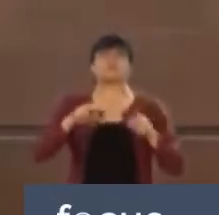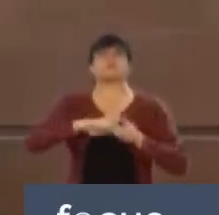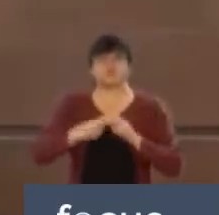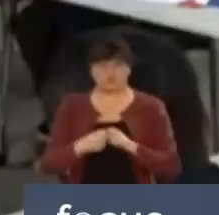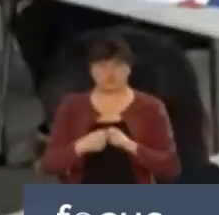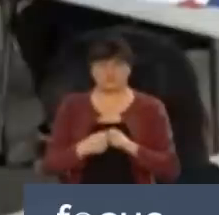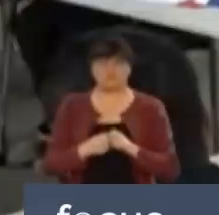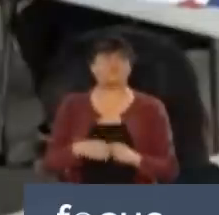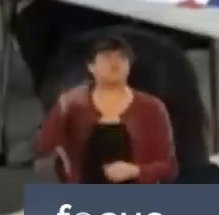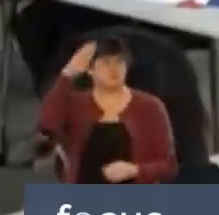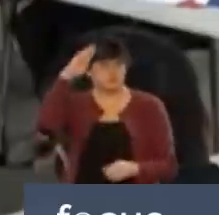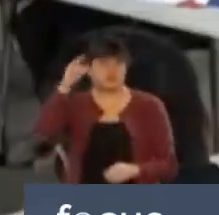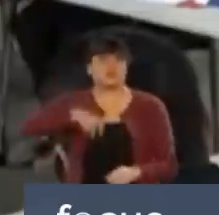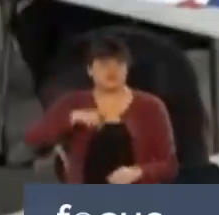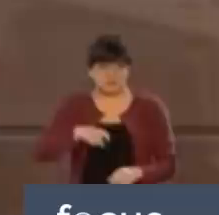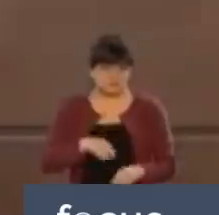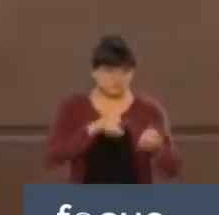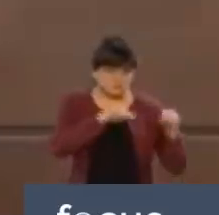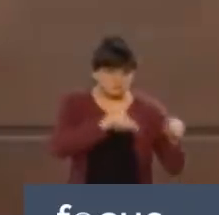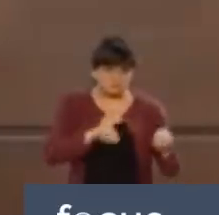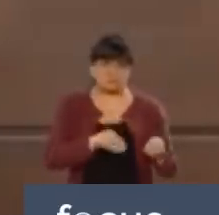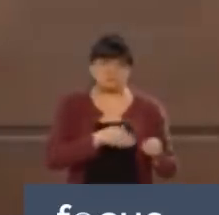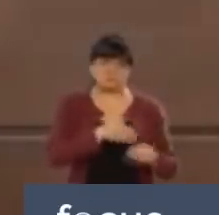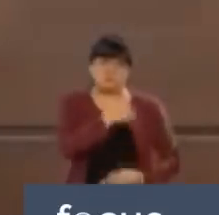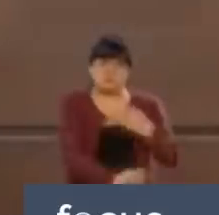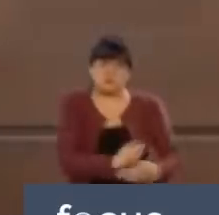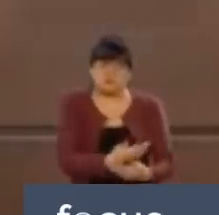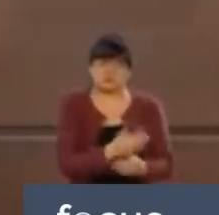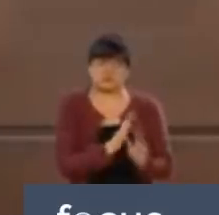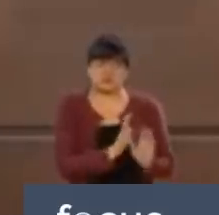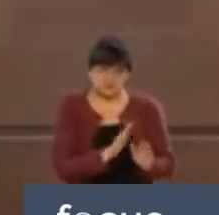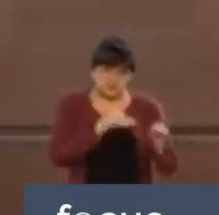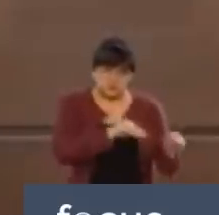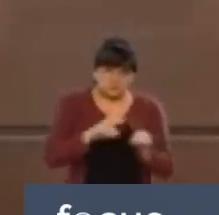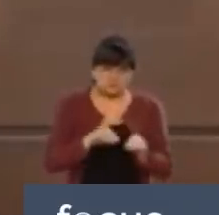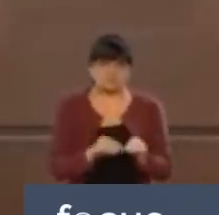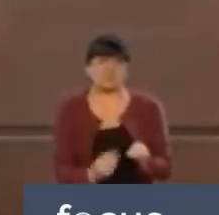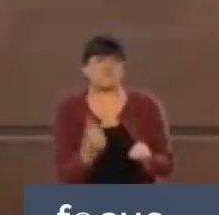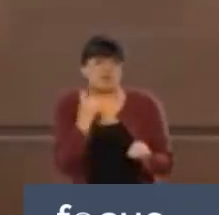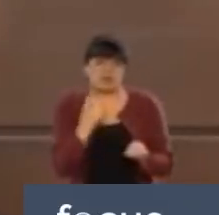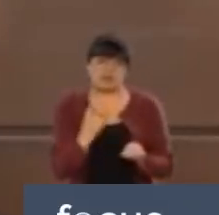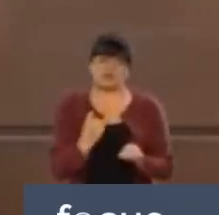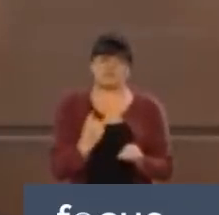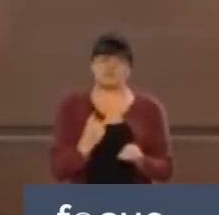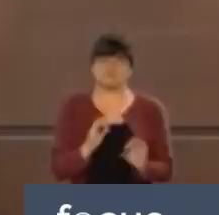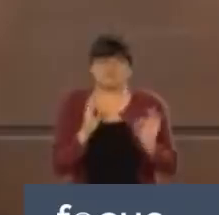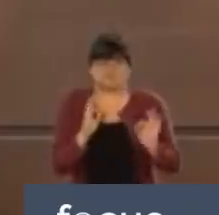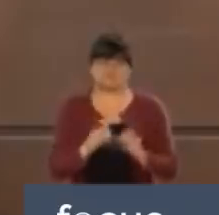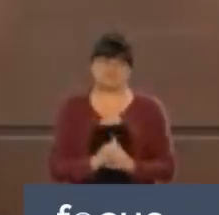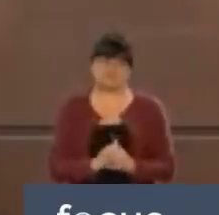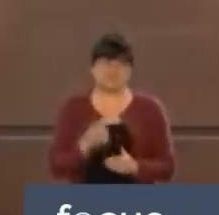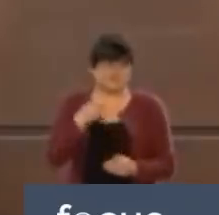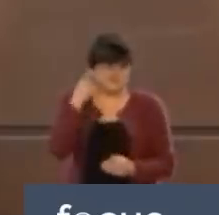necesitan mejor formación, mejor entrenamiento, mejor procedimiento de reclutamiento. Para decirlo de manera coloquial, no puede ser que seamos tan de malas